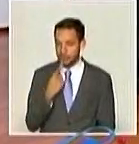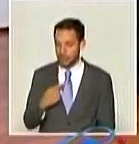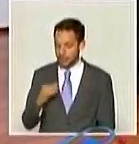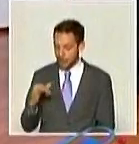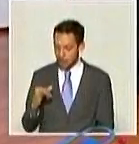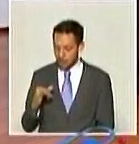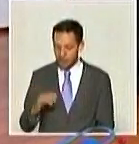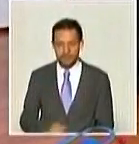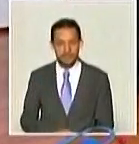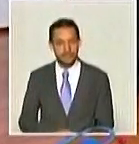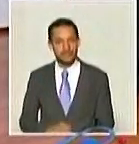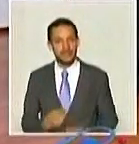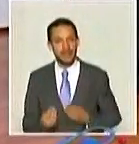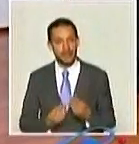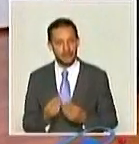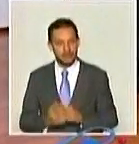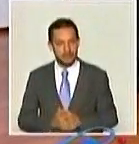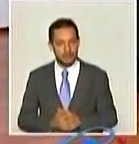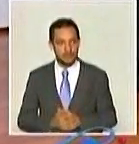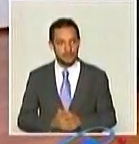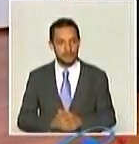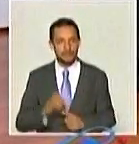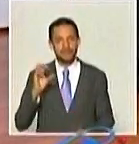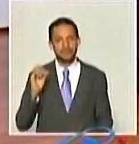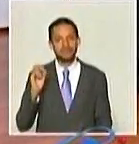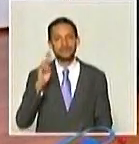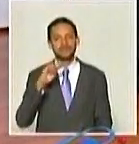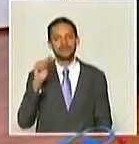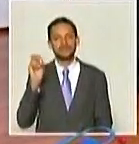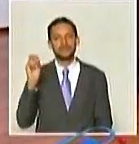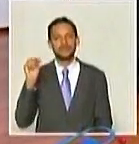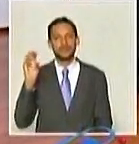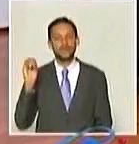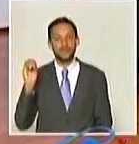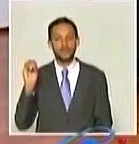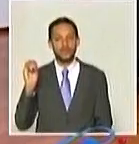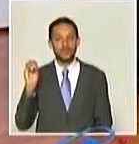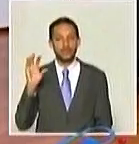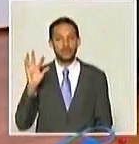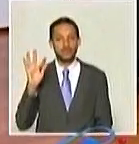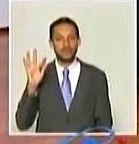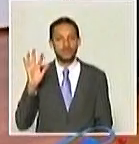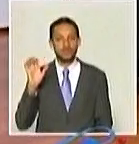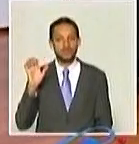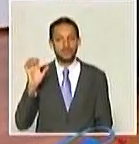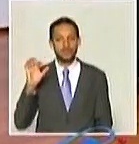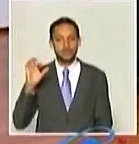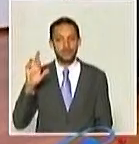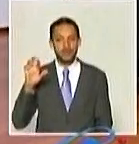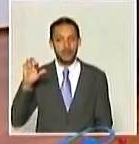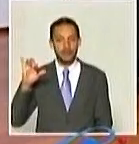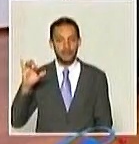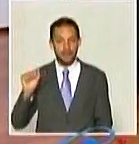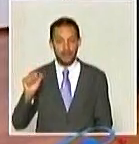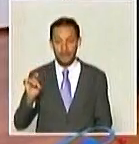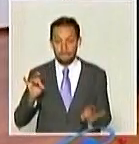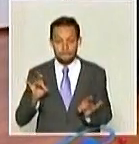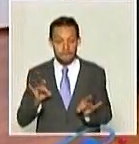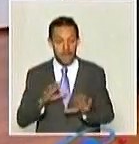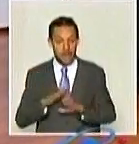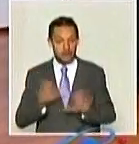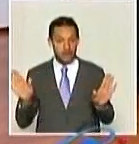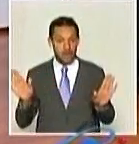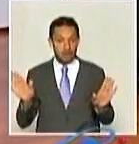Rojas, la ozonoterapia no es el efecto milagroso que se tiene para